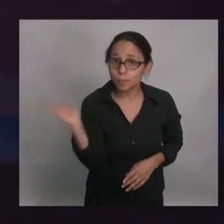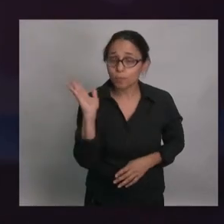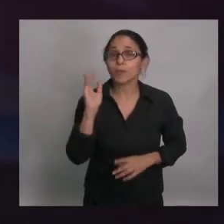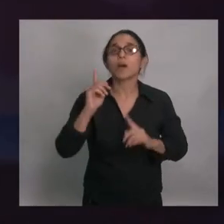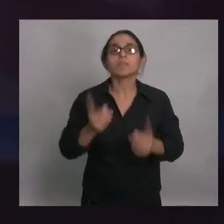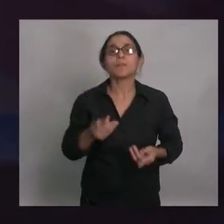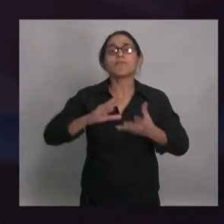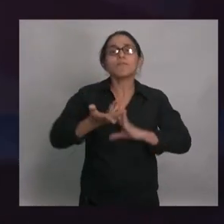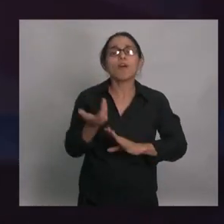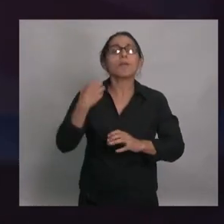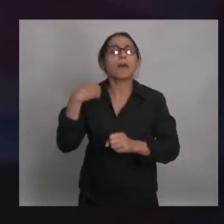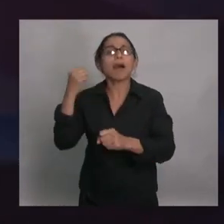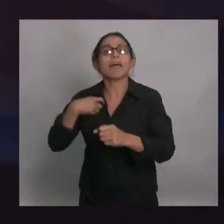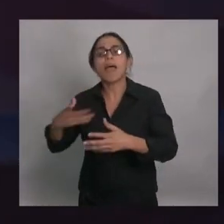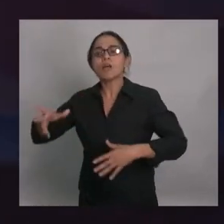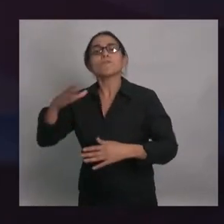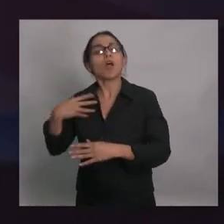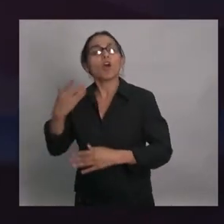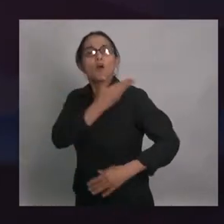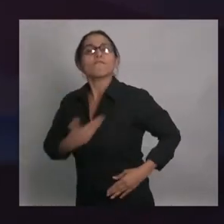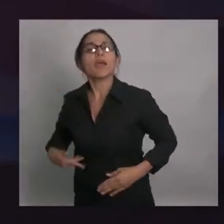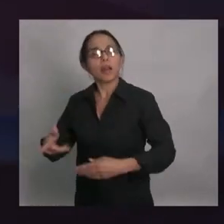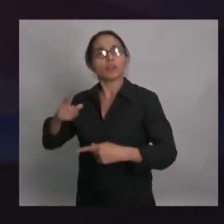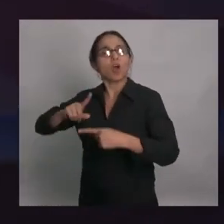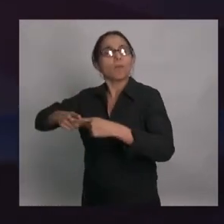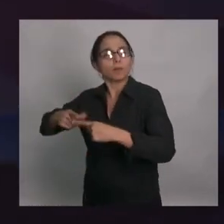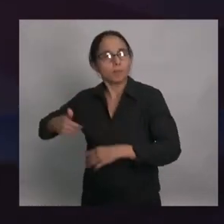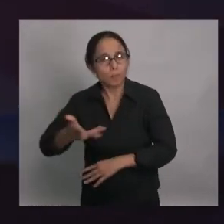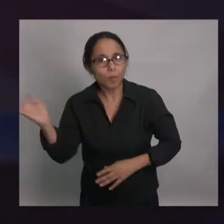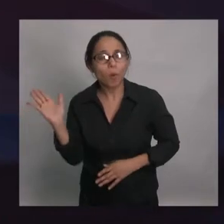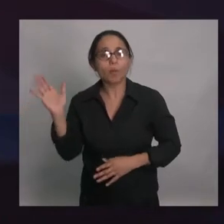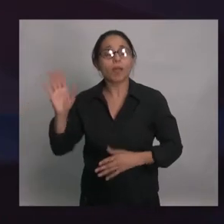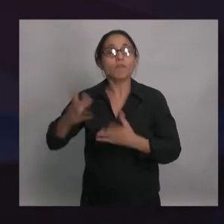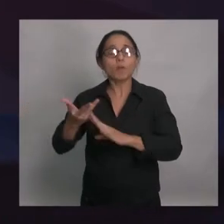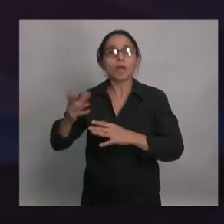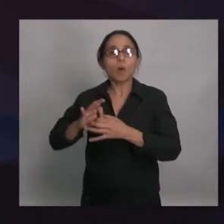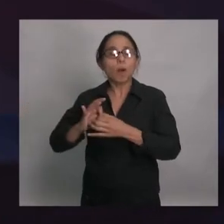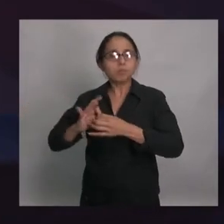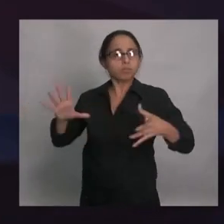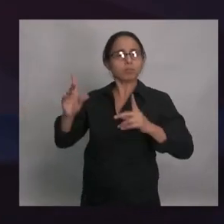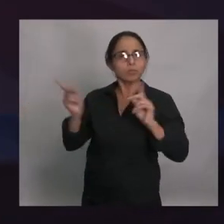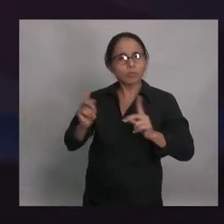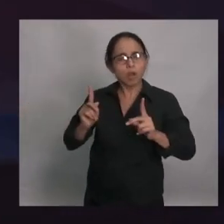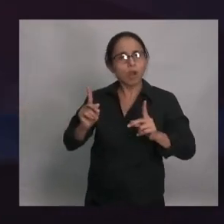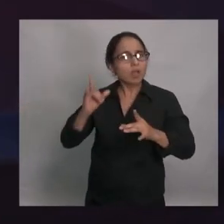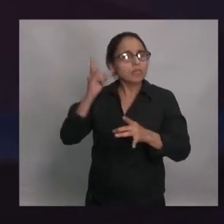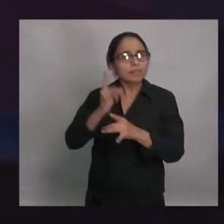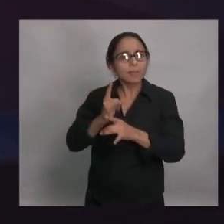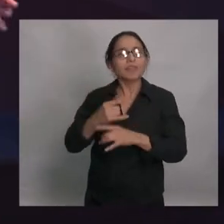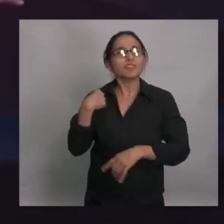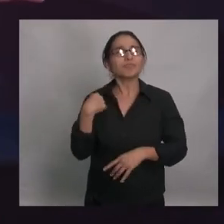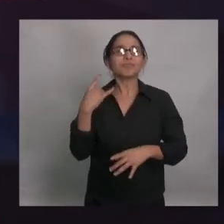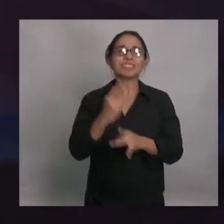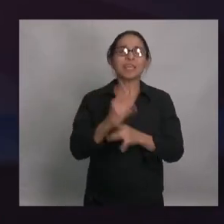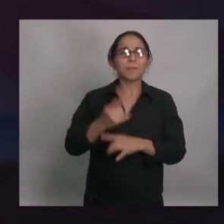gestión pública no estuvieran desconectados de las dinámicas de transformación social o siempre siempre he pensado que no